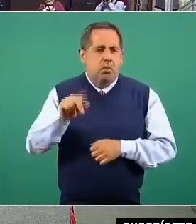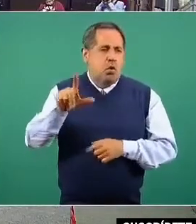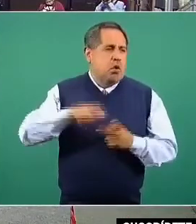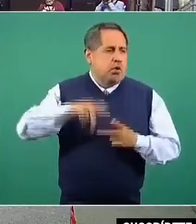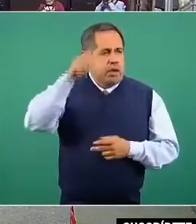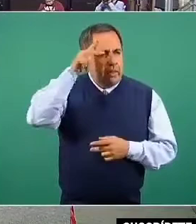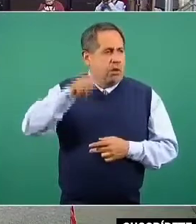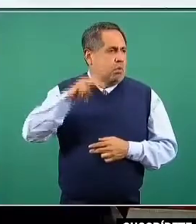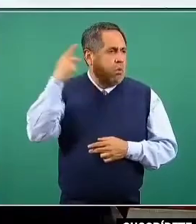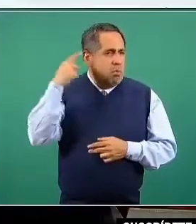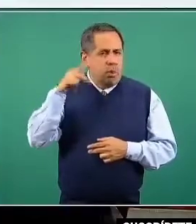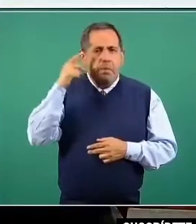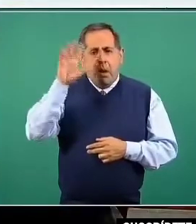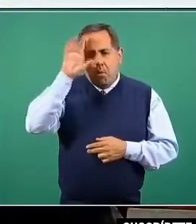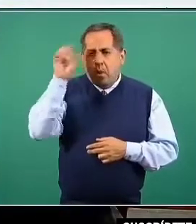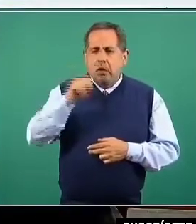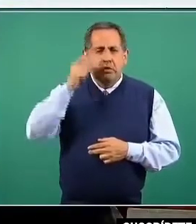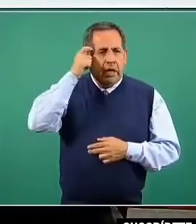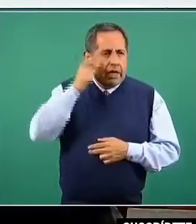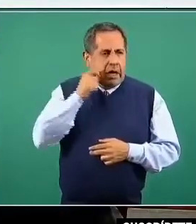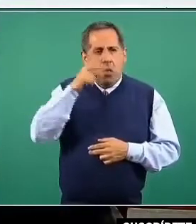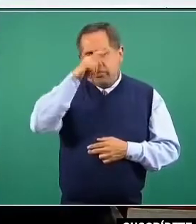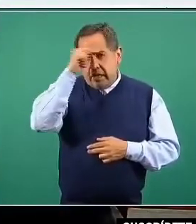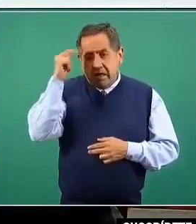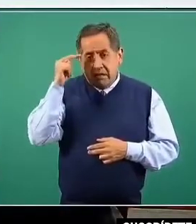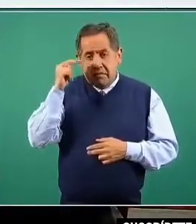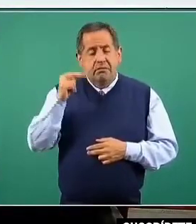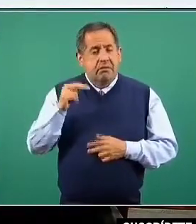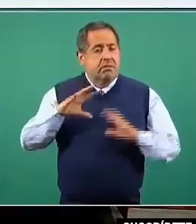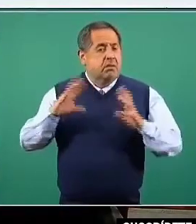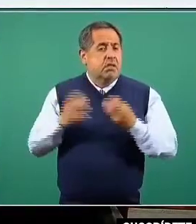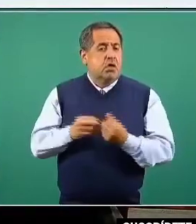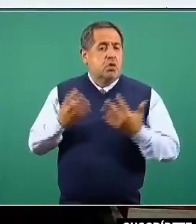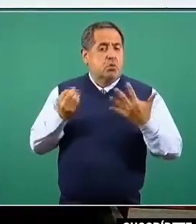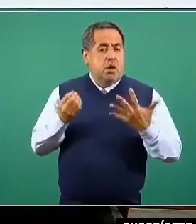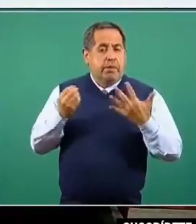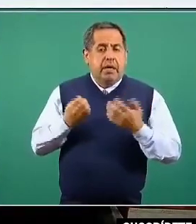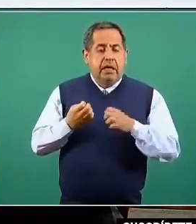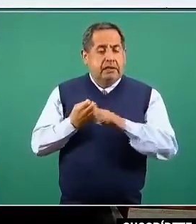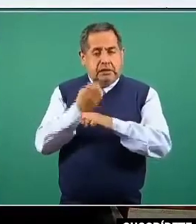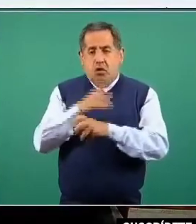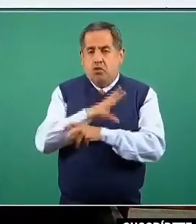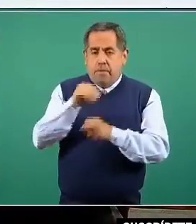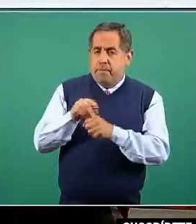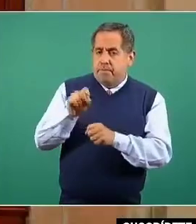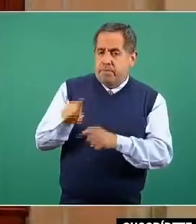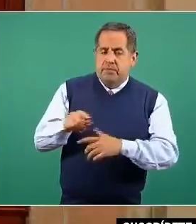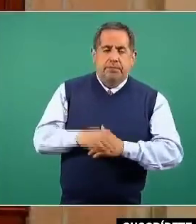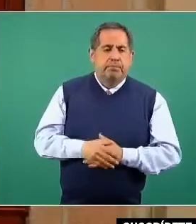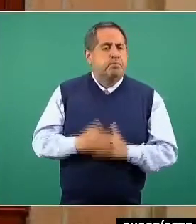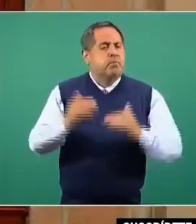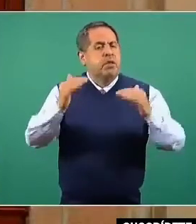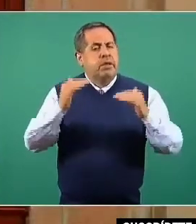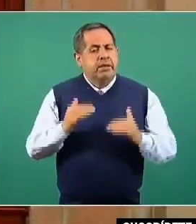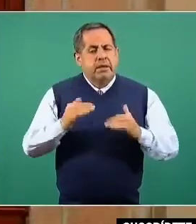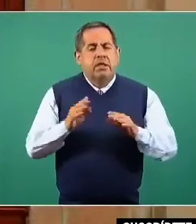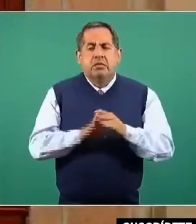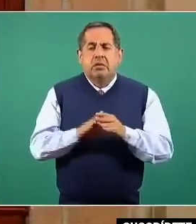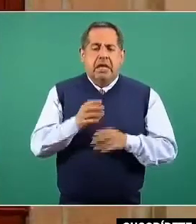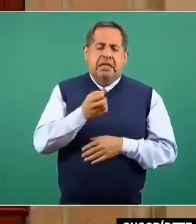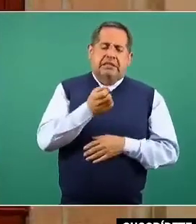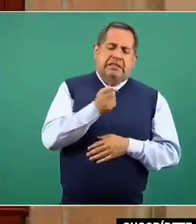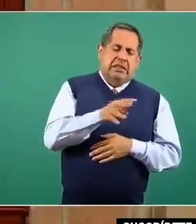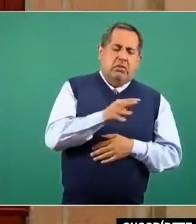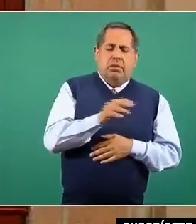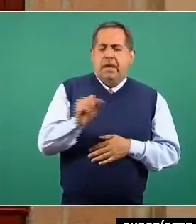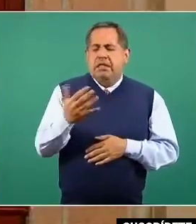Hidalgo, Puebla, Morelos, Guerrero y Nayarit, que son las 9 entidades que están en este grupo. En el siguiente rango, entre 69